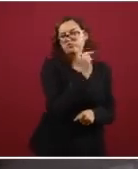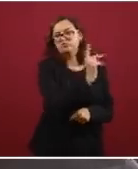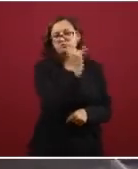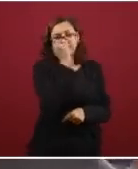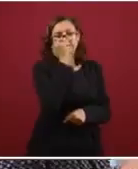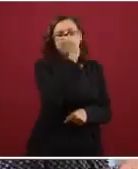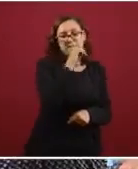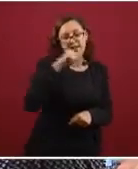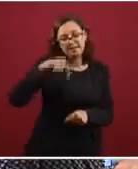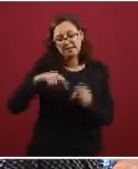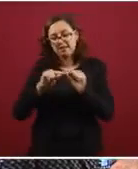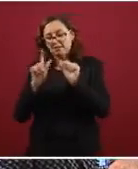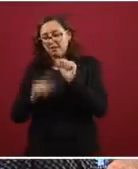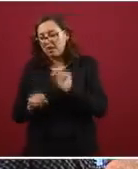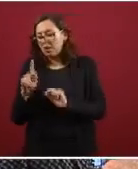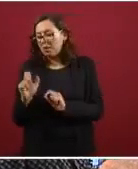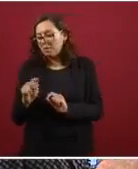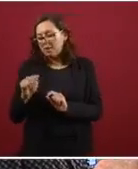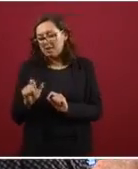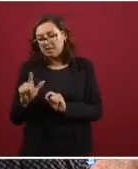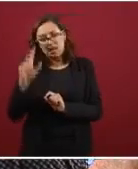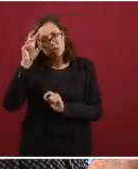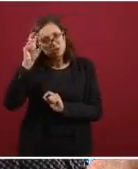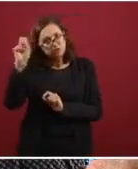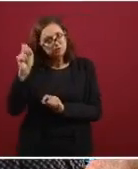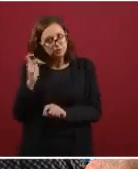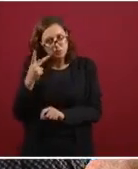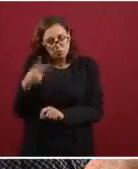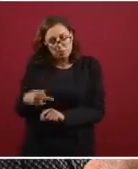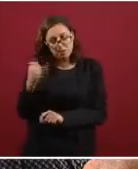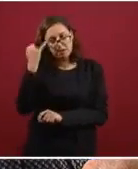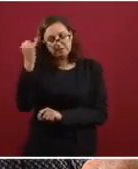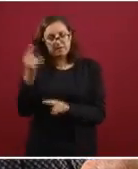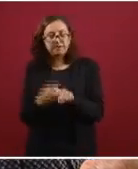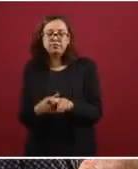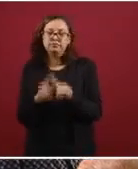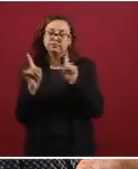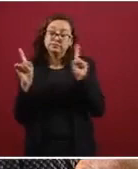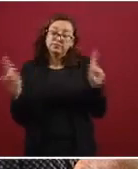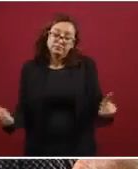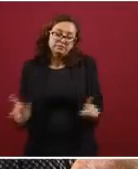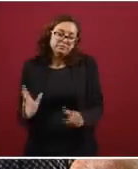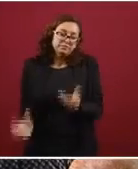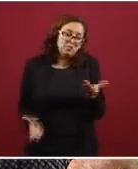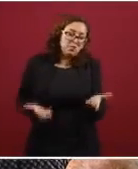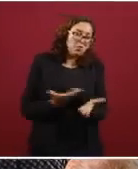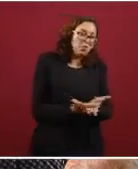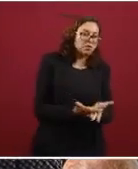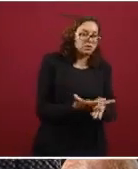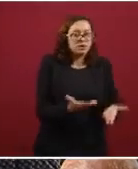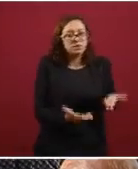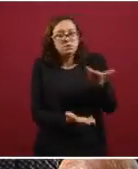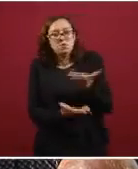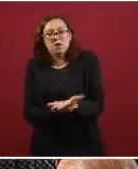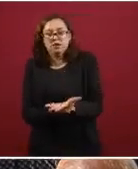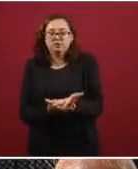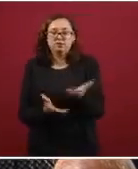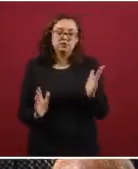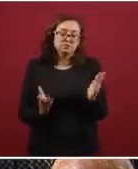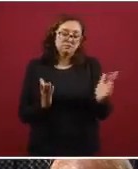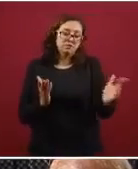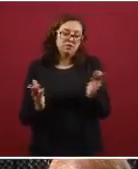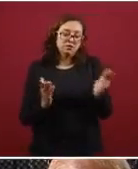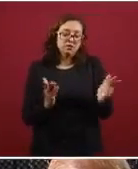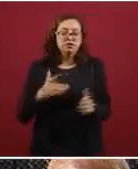convicciones, sus elementos de carácter jurídico en su momento. Lo que pienso yo es que vamos por buen camino. Hay